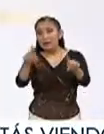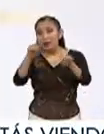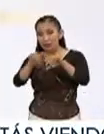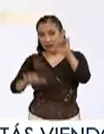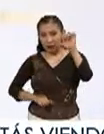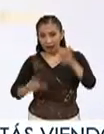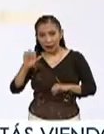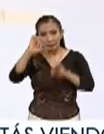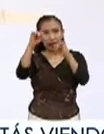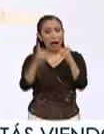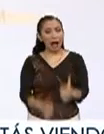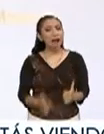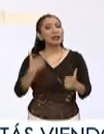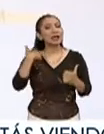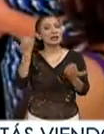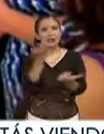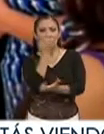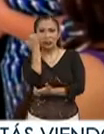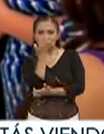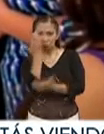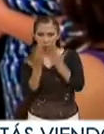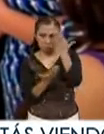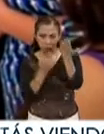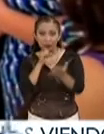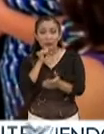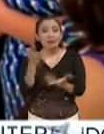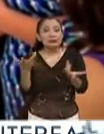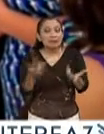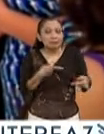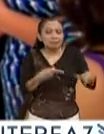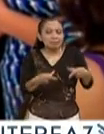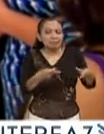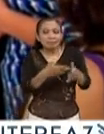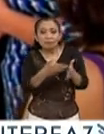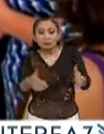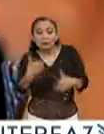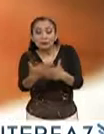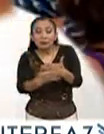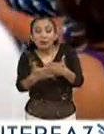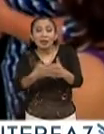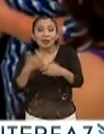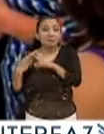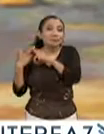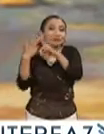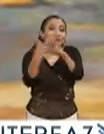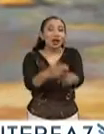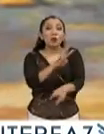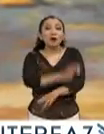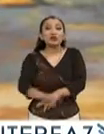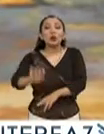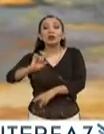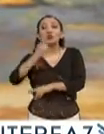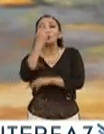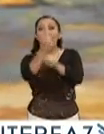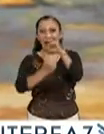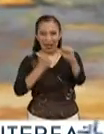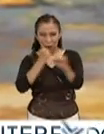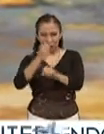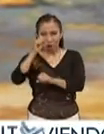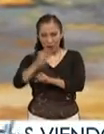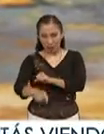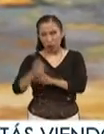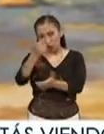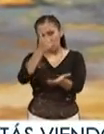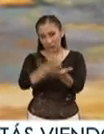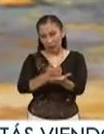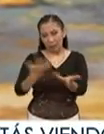diferentes actividades artísticas y académicas, y todo se realizó en el marco de la celebración de 441 años que cumple